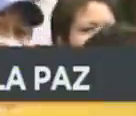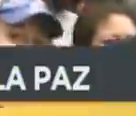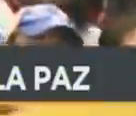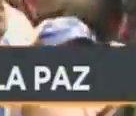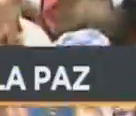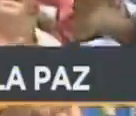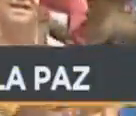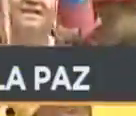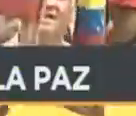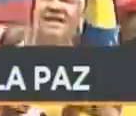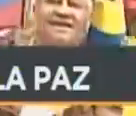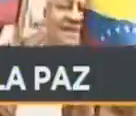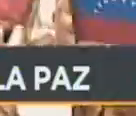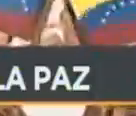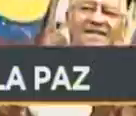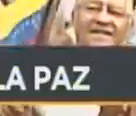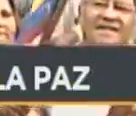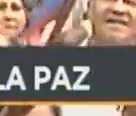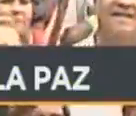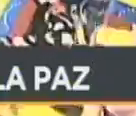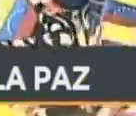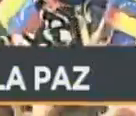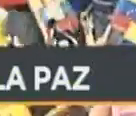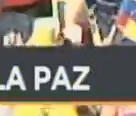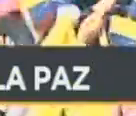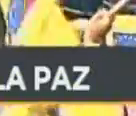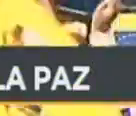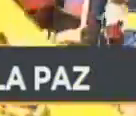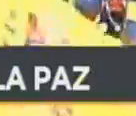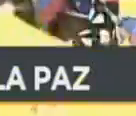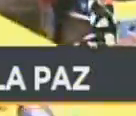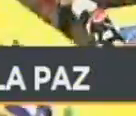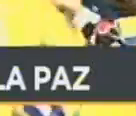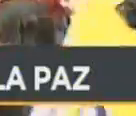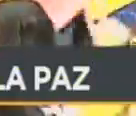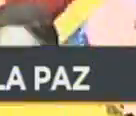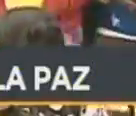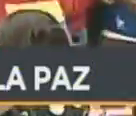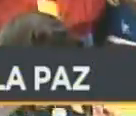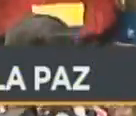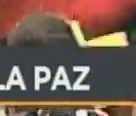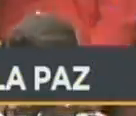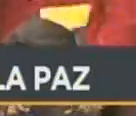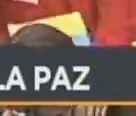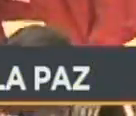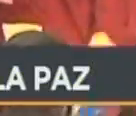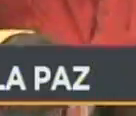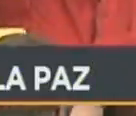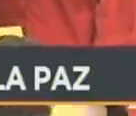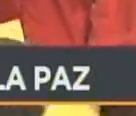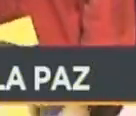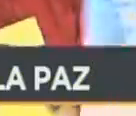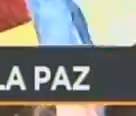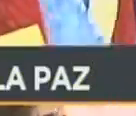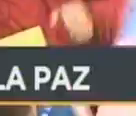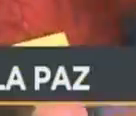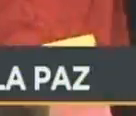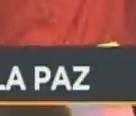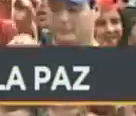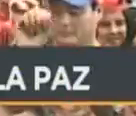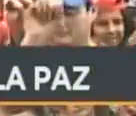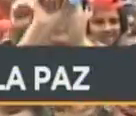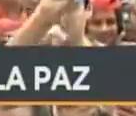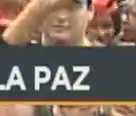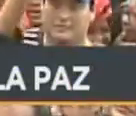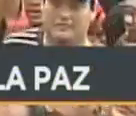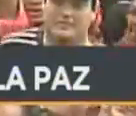acudido acá a respaldar al pueblo revolucionario. Vamos a escuchar parte de las declaraciones